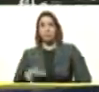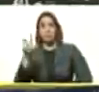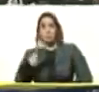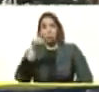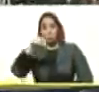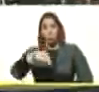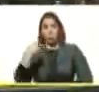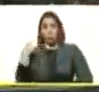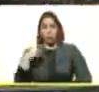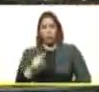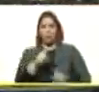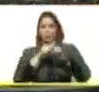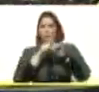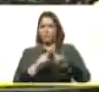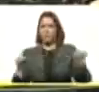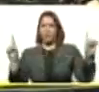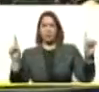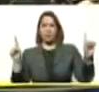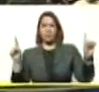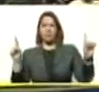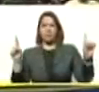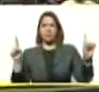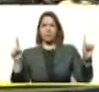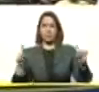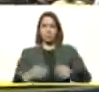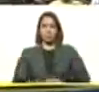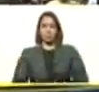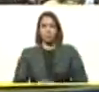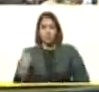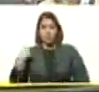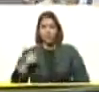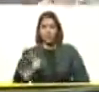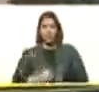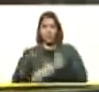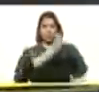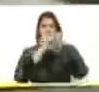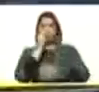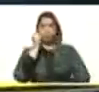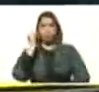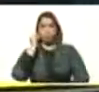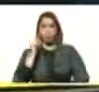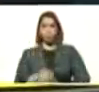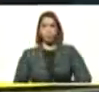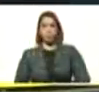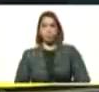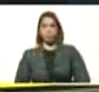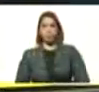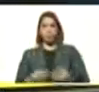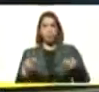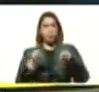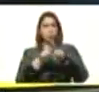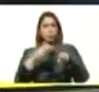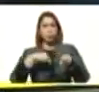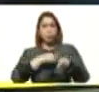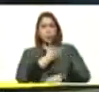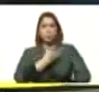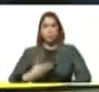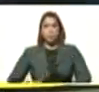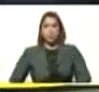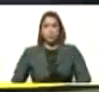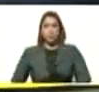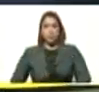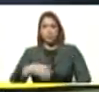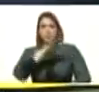tenemos es muy diferente. Aquí tenemos lideresas como nuestra presidenta de